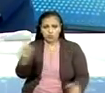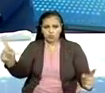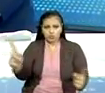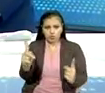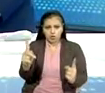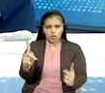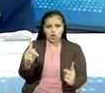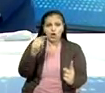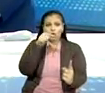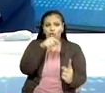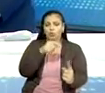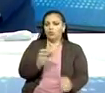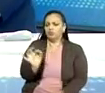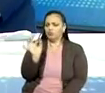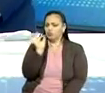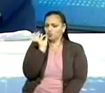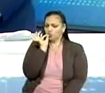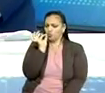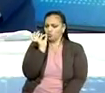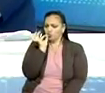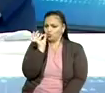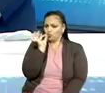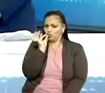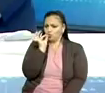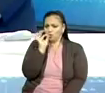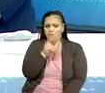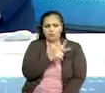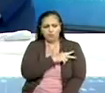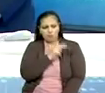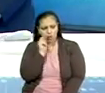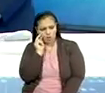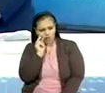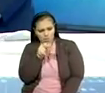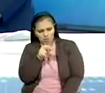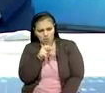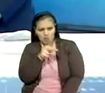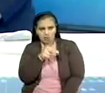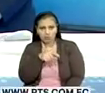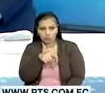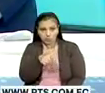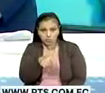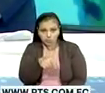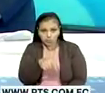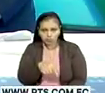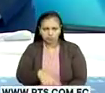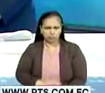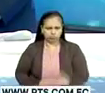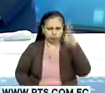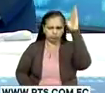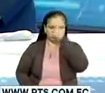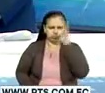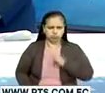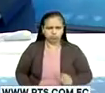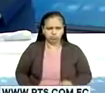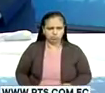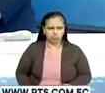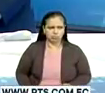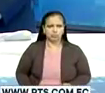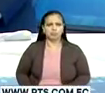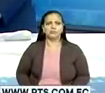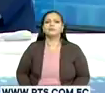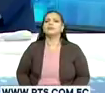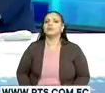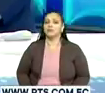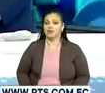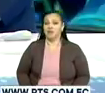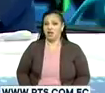Ni mis compañeros de clase hacían eso, ni existían. Respetaban nadie, al maestro. ¿Verdad? Pues ahora te puedes fumar tu grifo delante de la profesora o